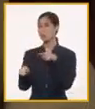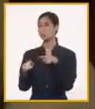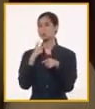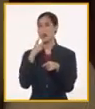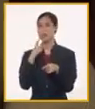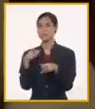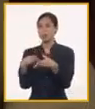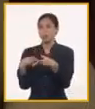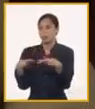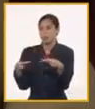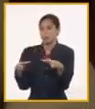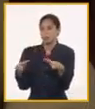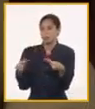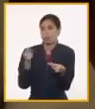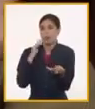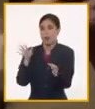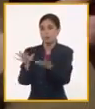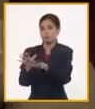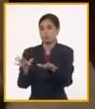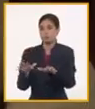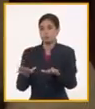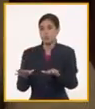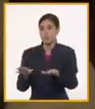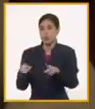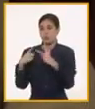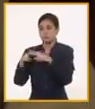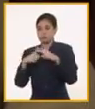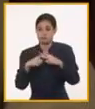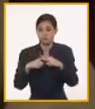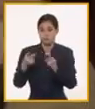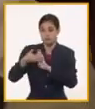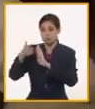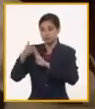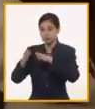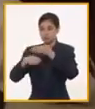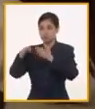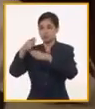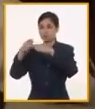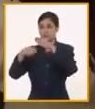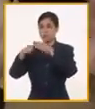utilizar, la labraban, la preparaban y después se la quitaban. Y este hombre tenía un pedazo.